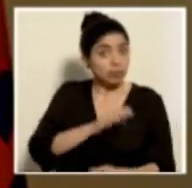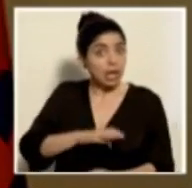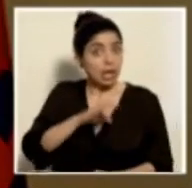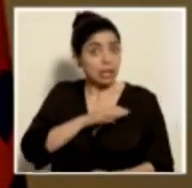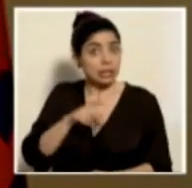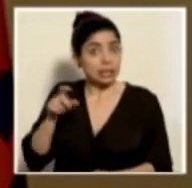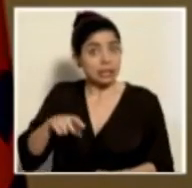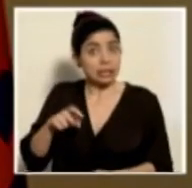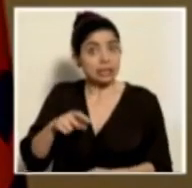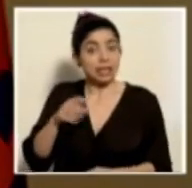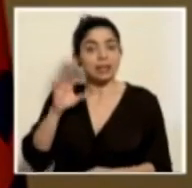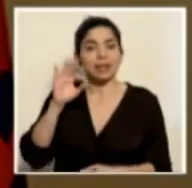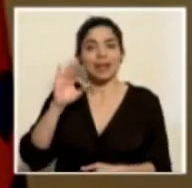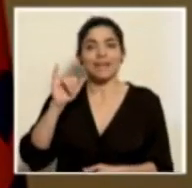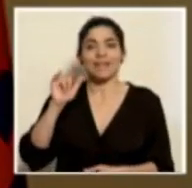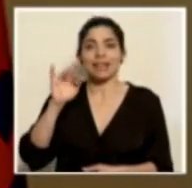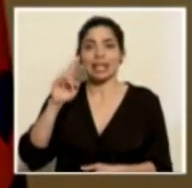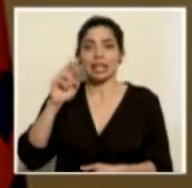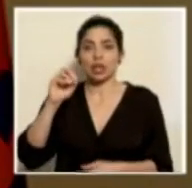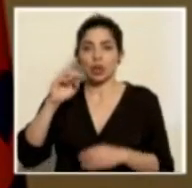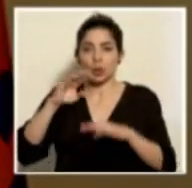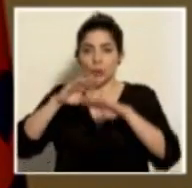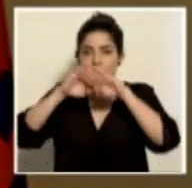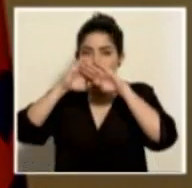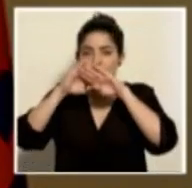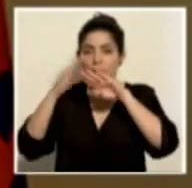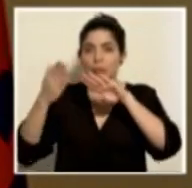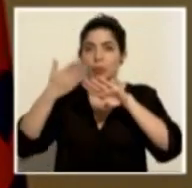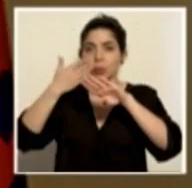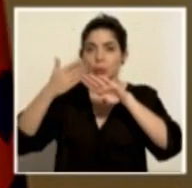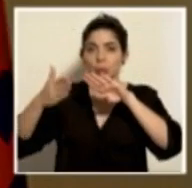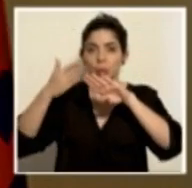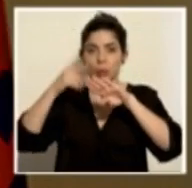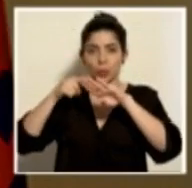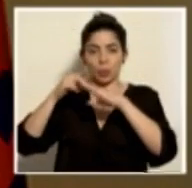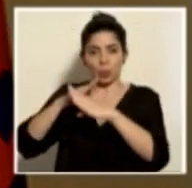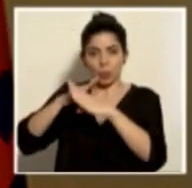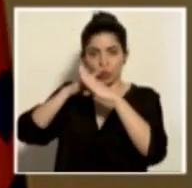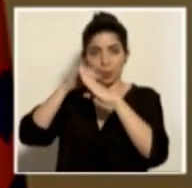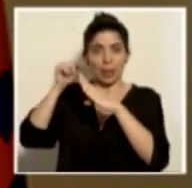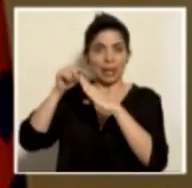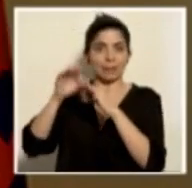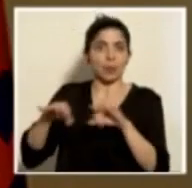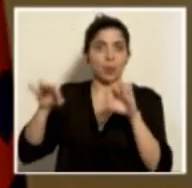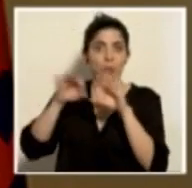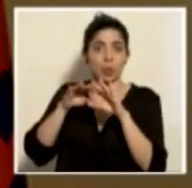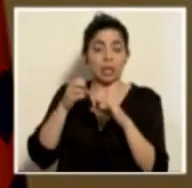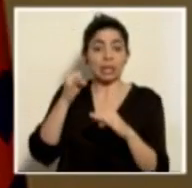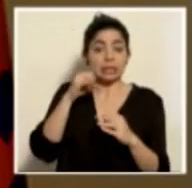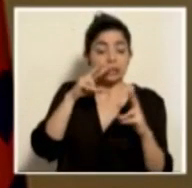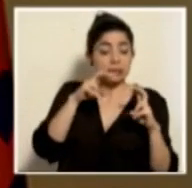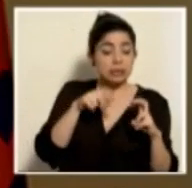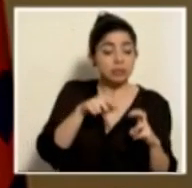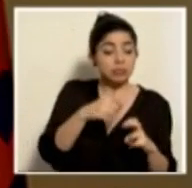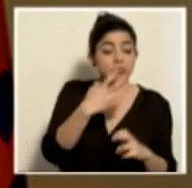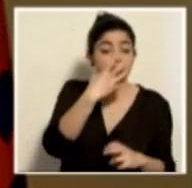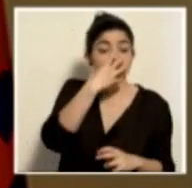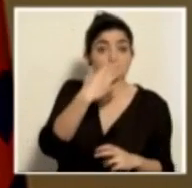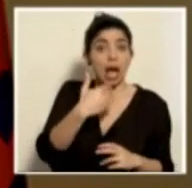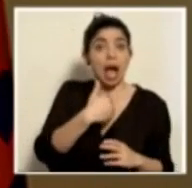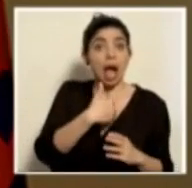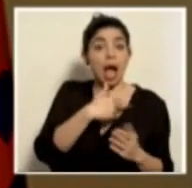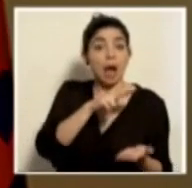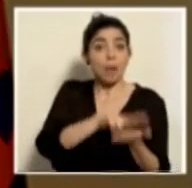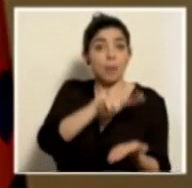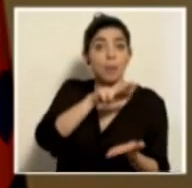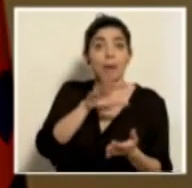características de filtrado, que es todo el propósito de una mascarilla. Que tenga o no aprobación de